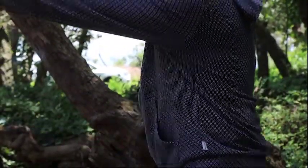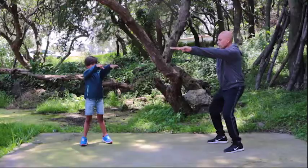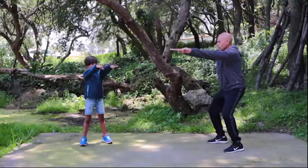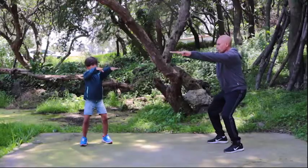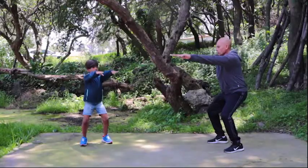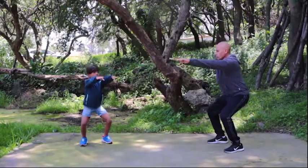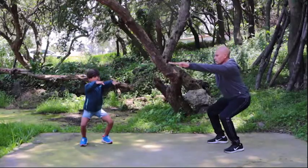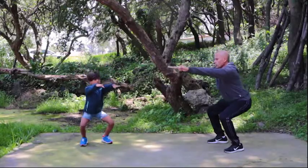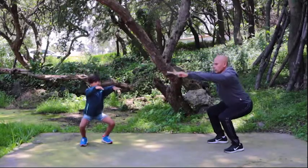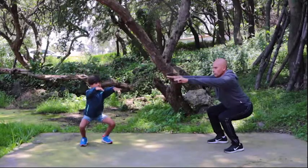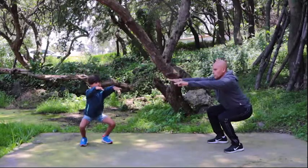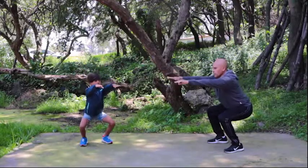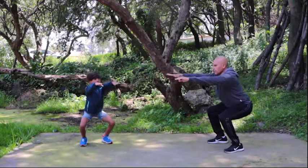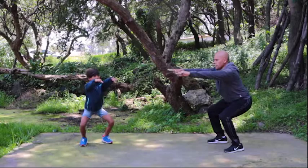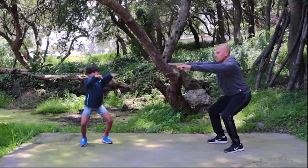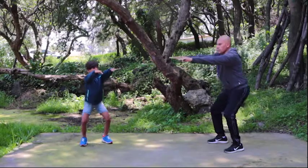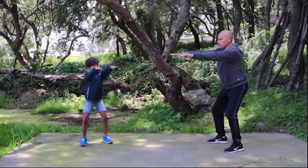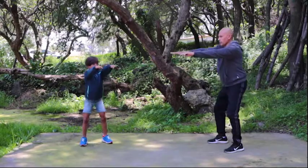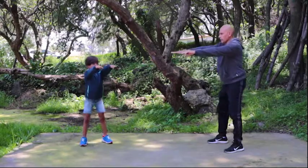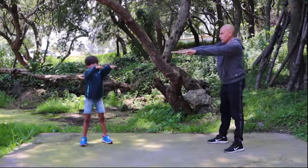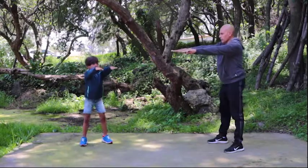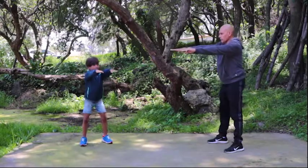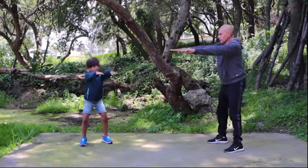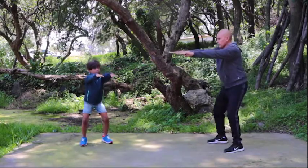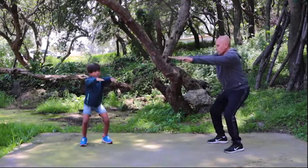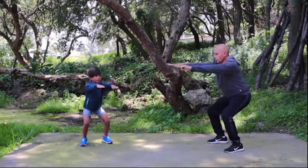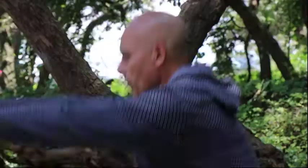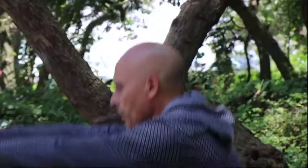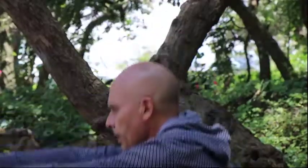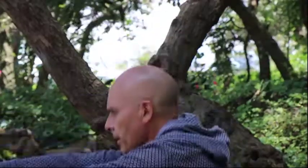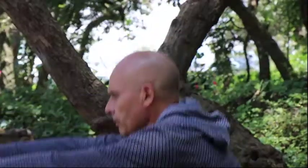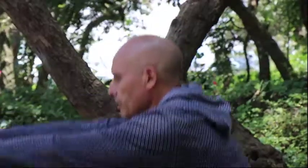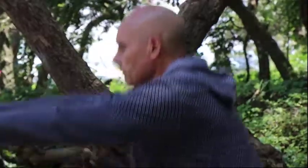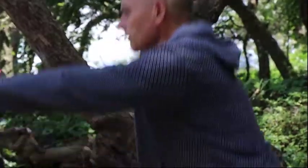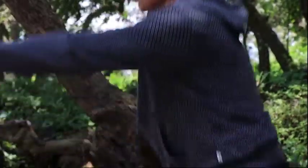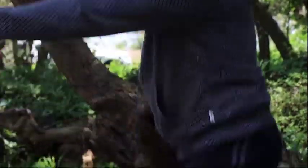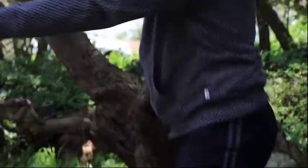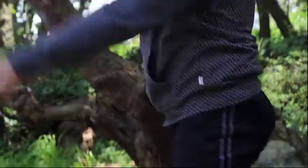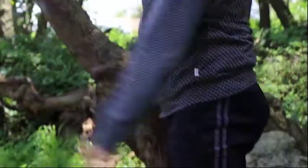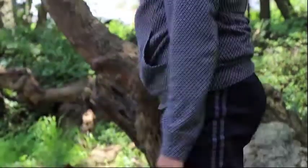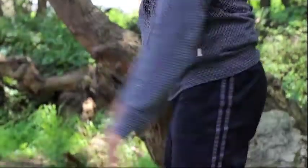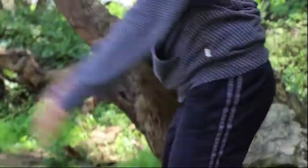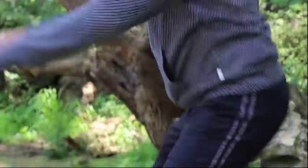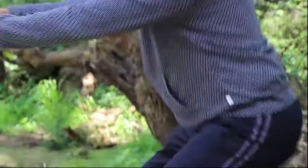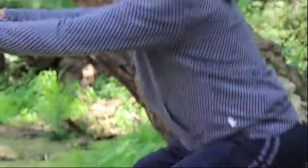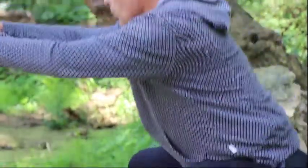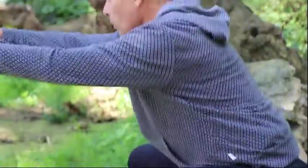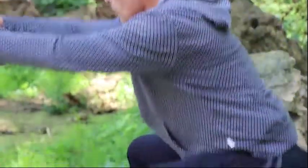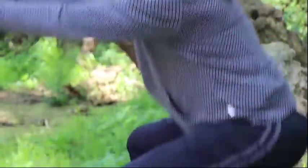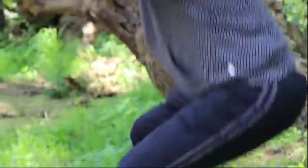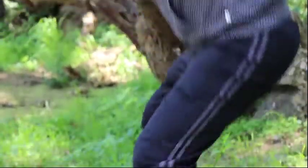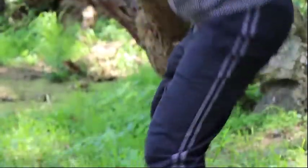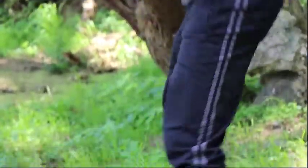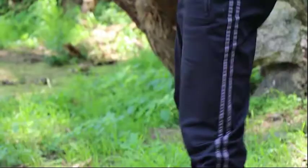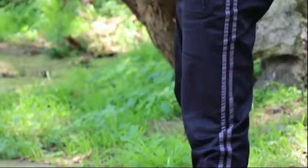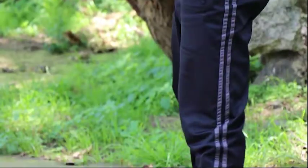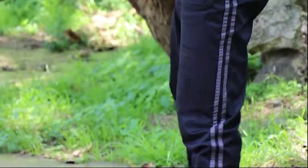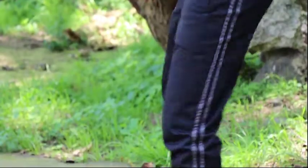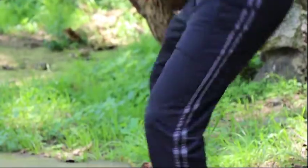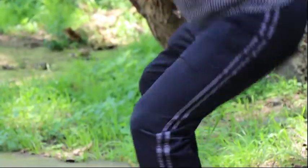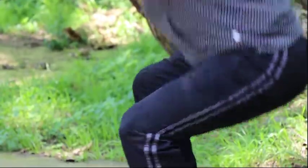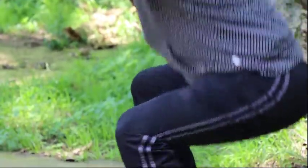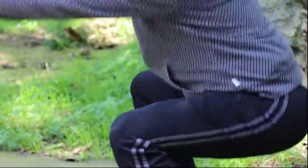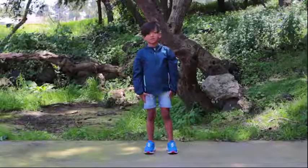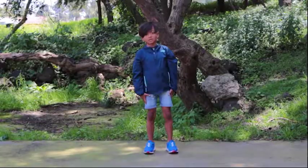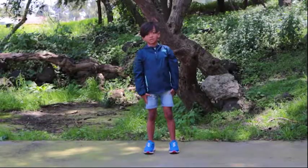y bajamos, flexionamos rodilla, 90. Bien, exactamente, arriba,